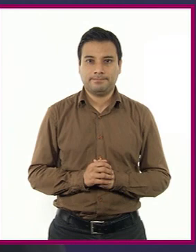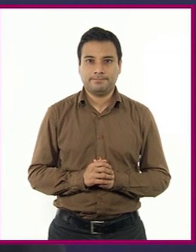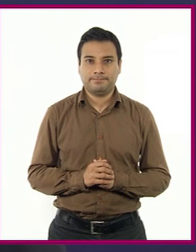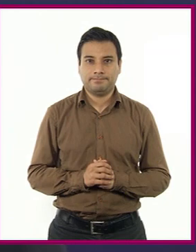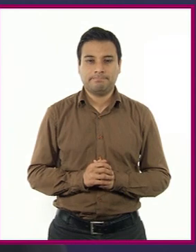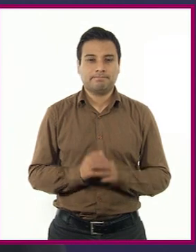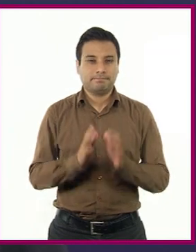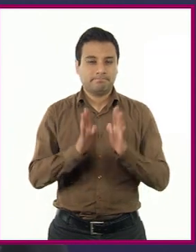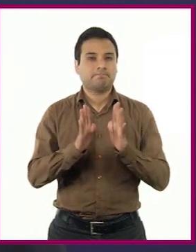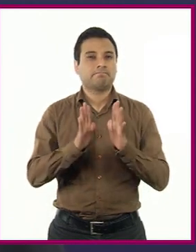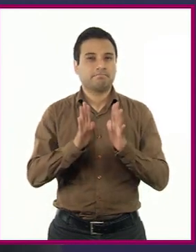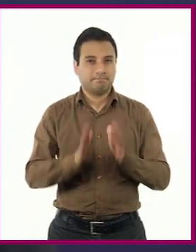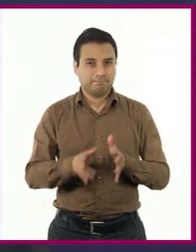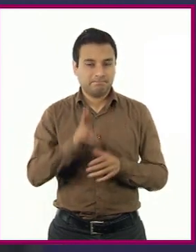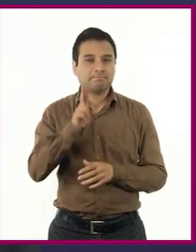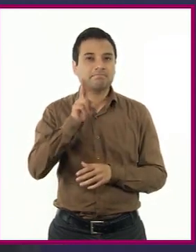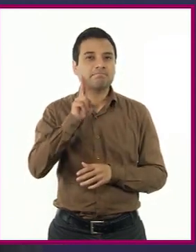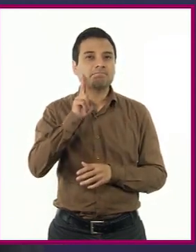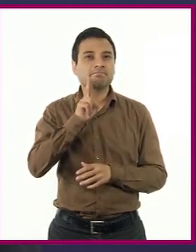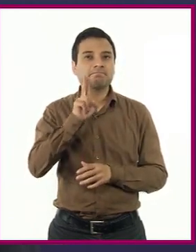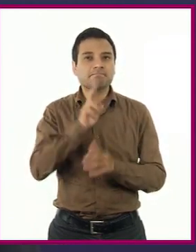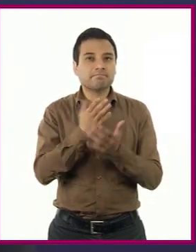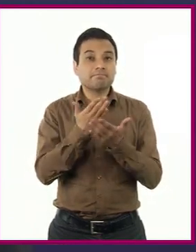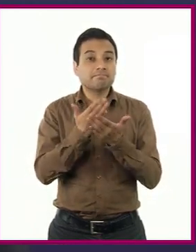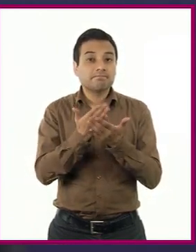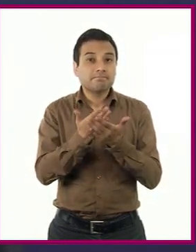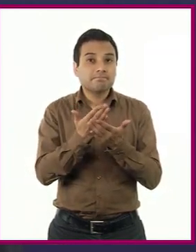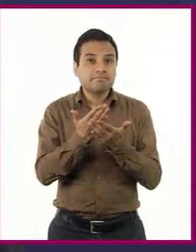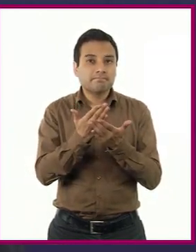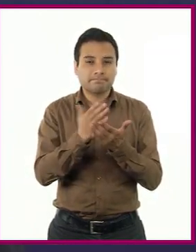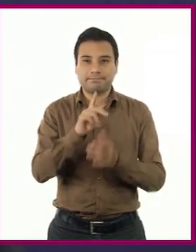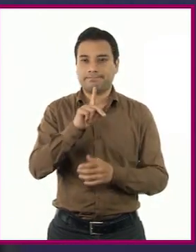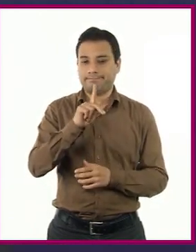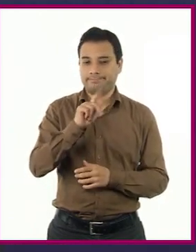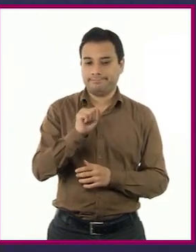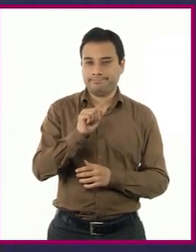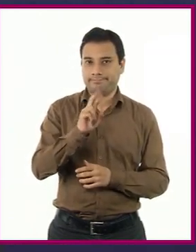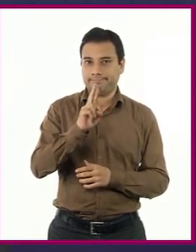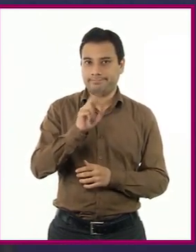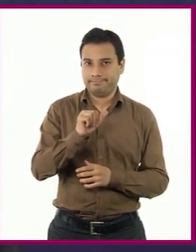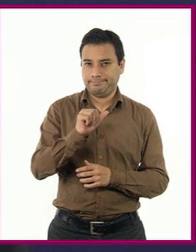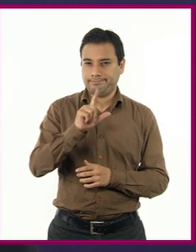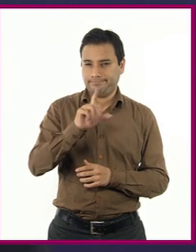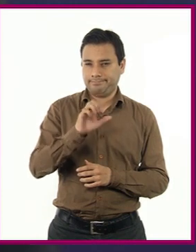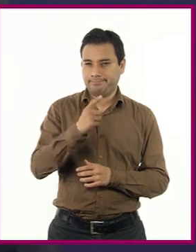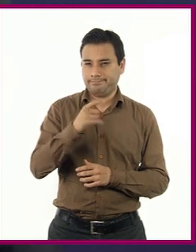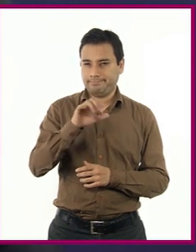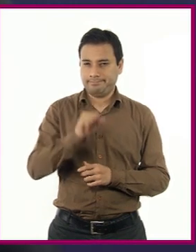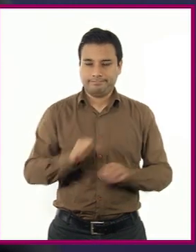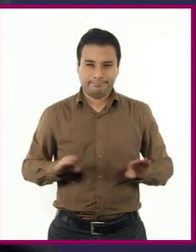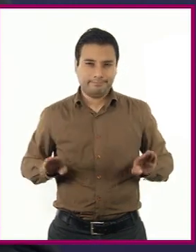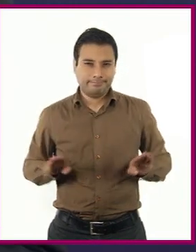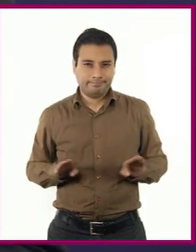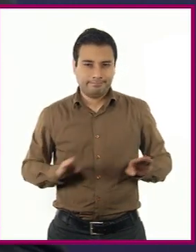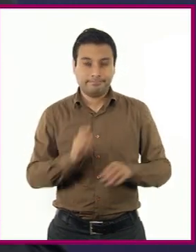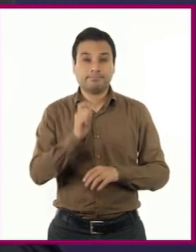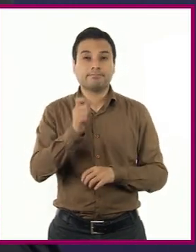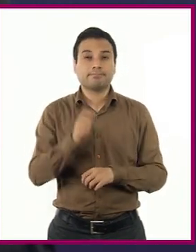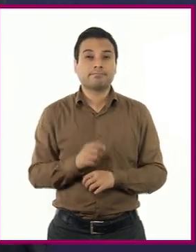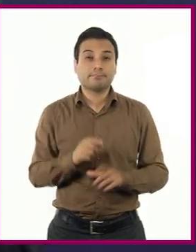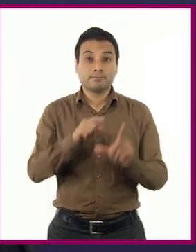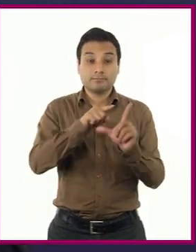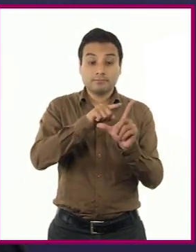hemos demostrado una de las propiedades de los paralelogramos, la cual dice que los ángulos opuestos